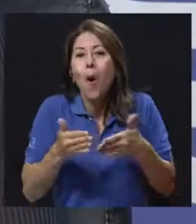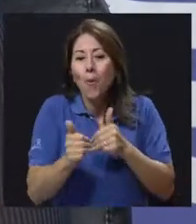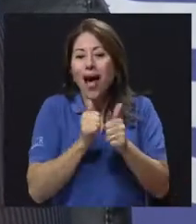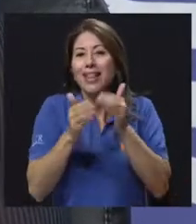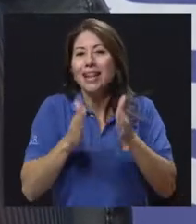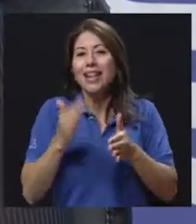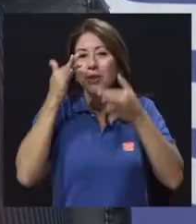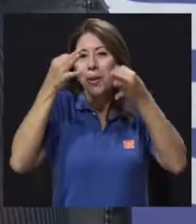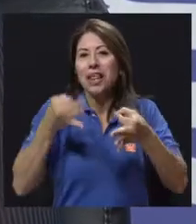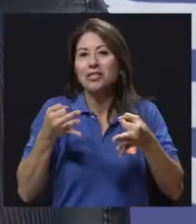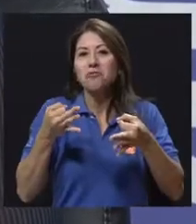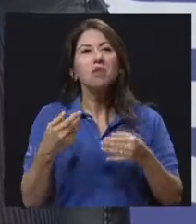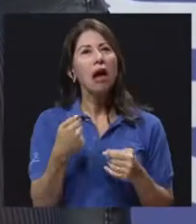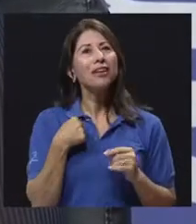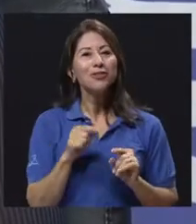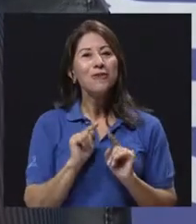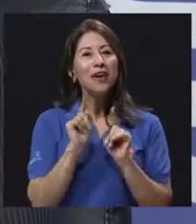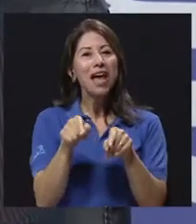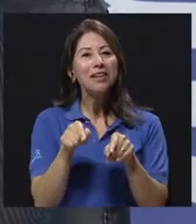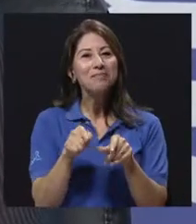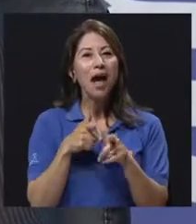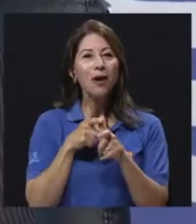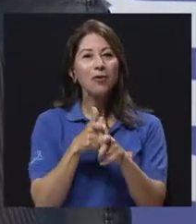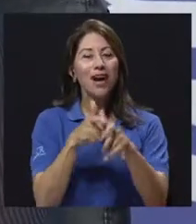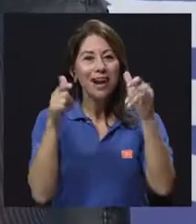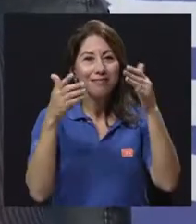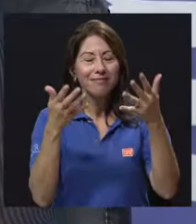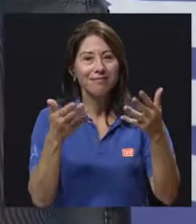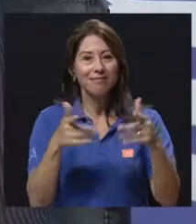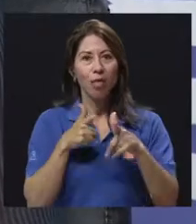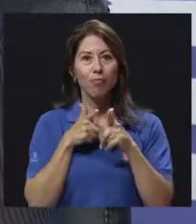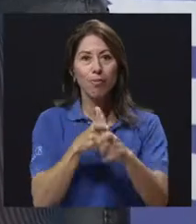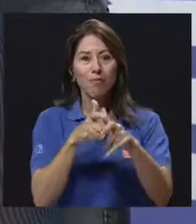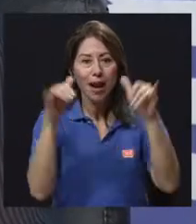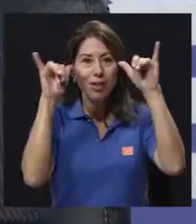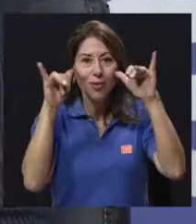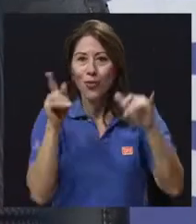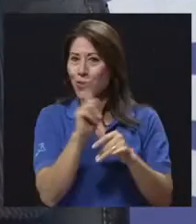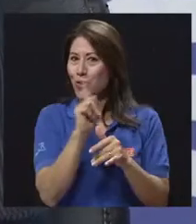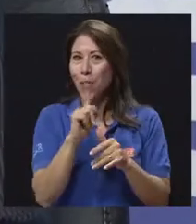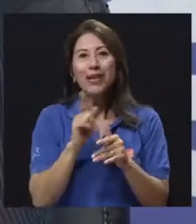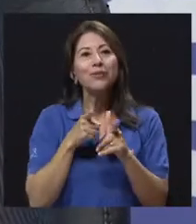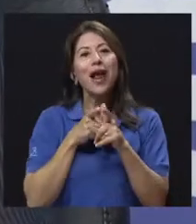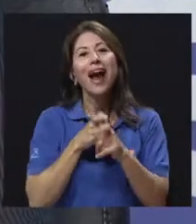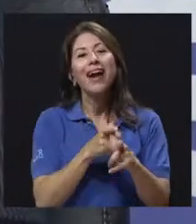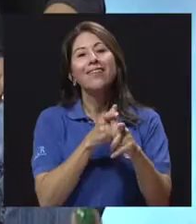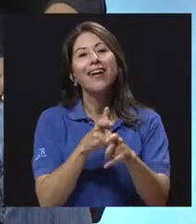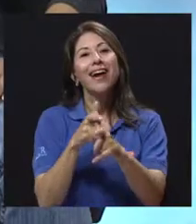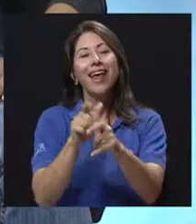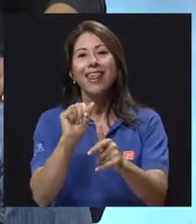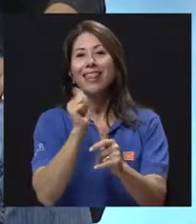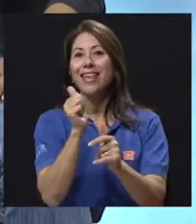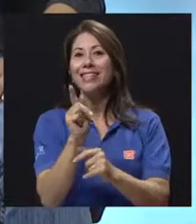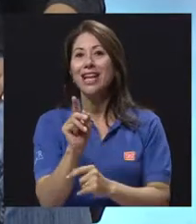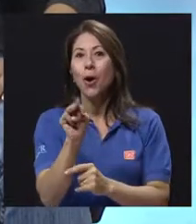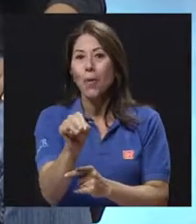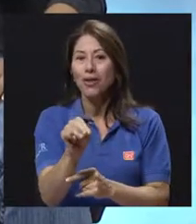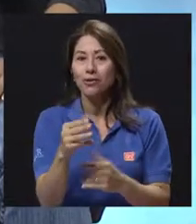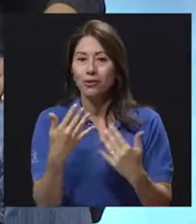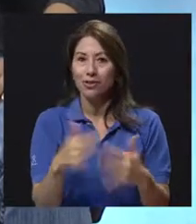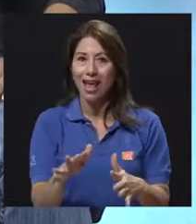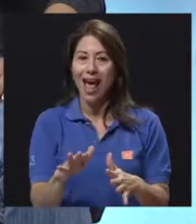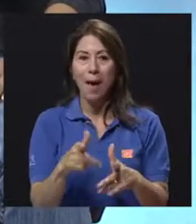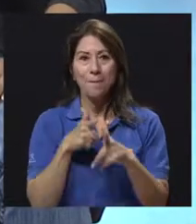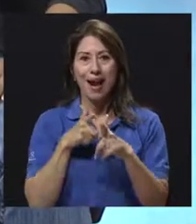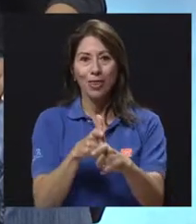de decir, voy a ir a correr la maratón? O sea, es que no es una carrera de 10 kilómetros de las que se hacen aquí a cada rato, sino que es el